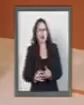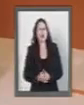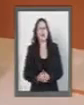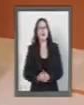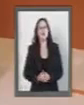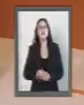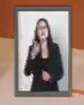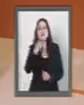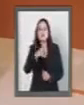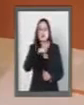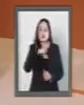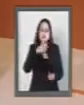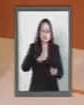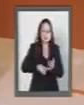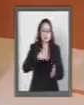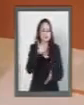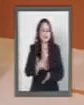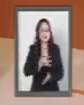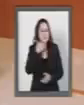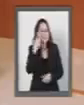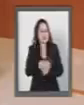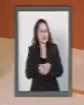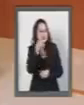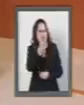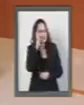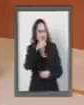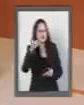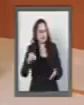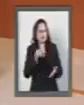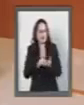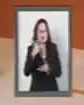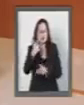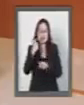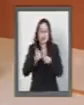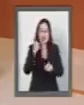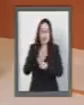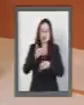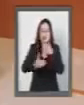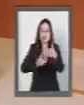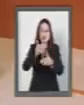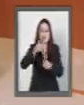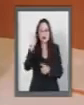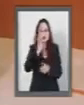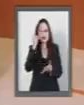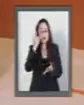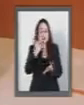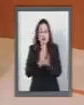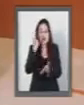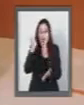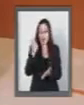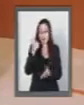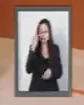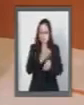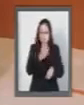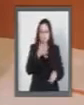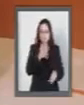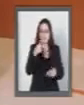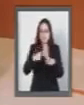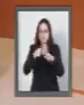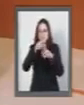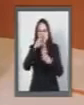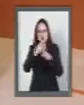Los delitos de corrupción van a prescribir en siete años si la falta es grave. ¿Y quién los va a clasificar?